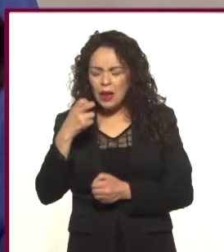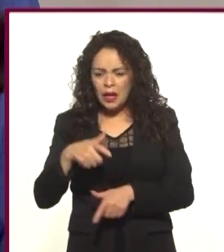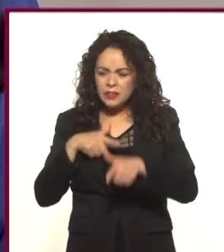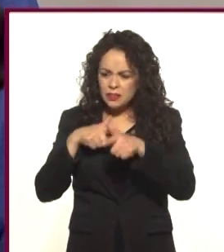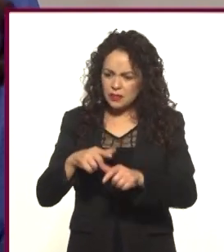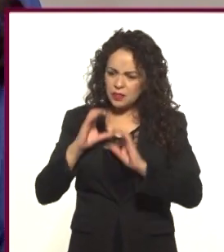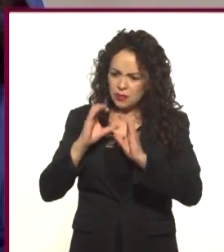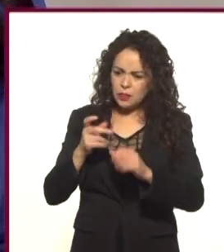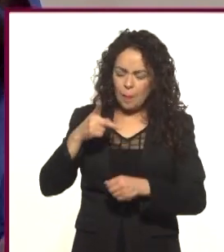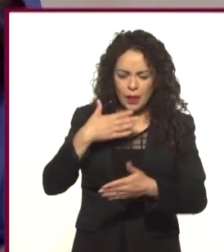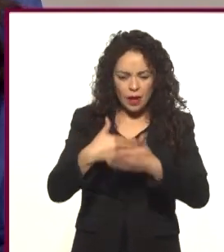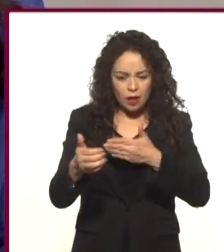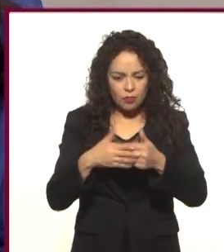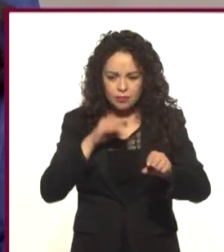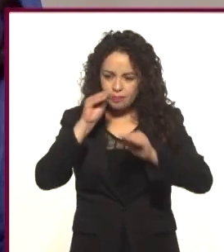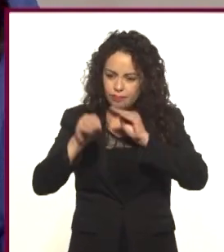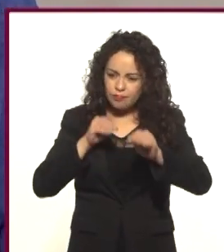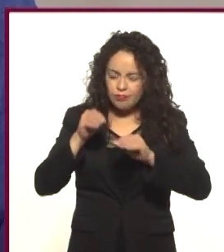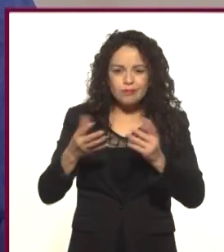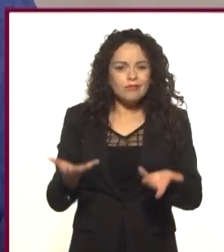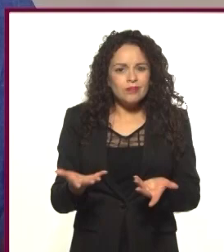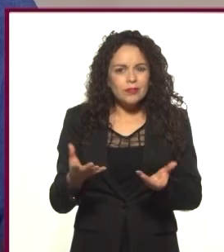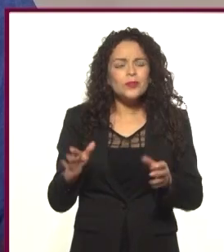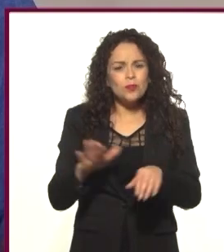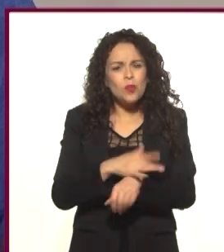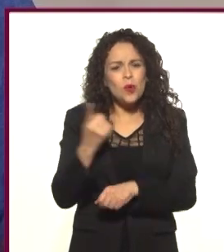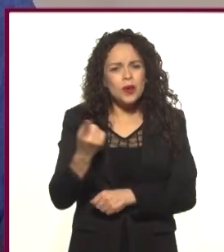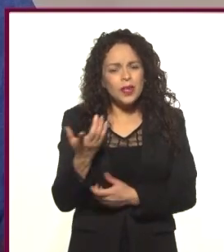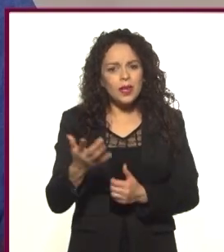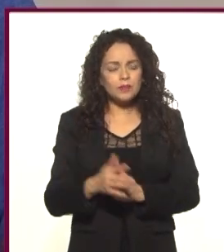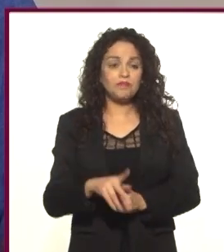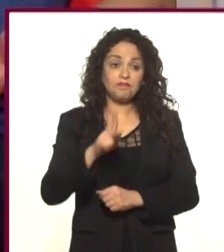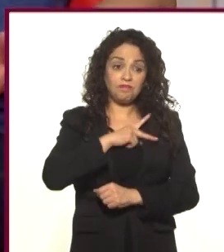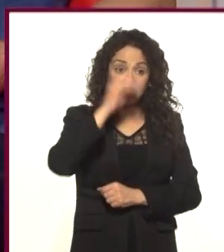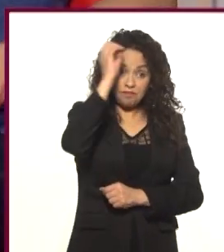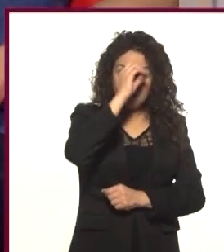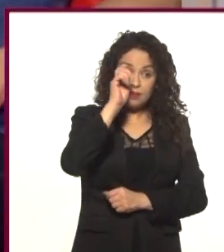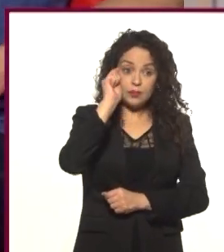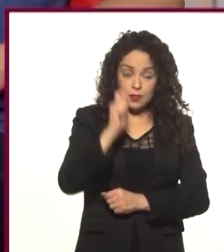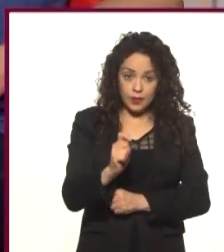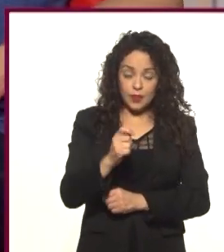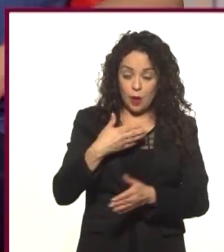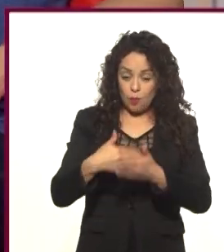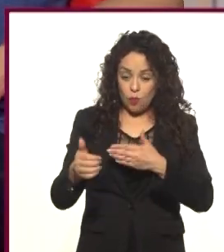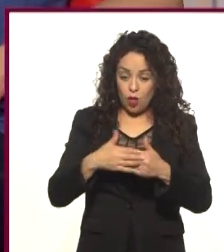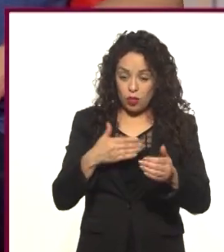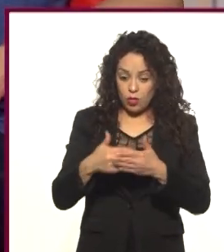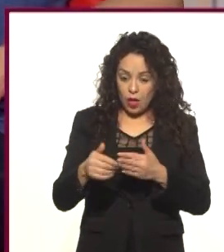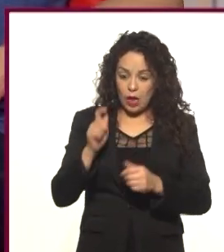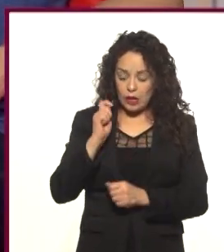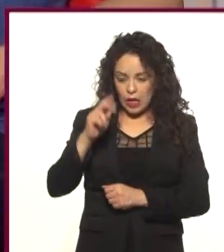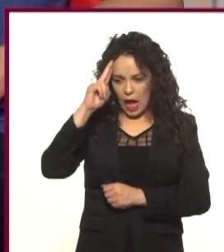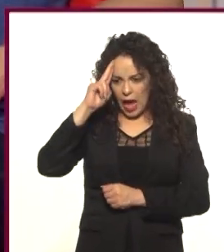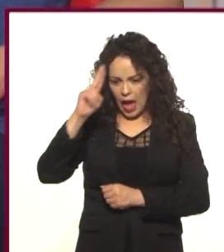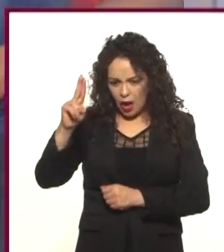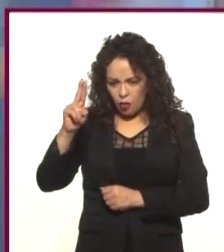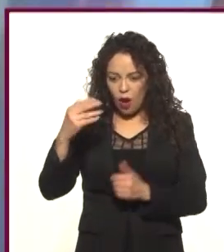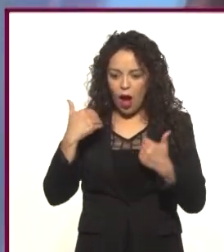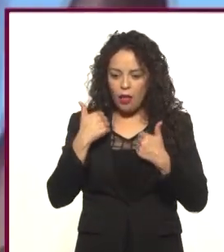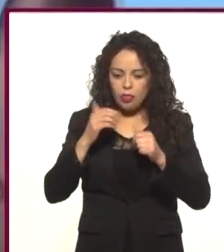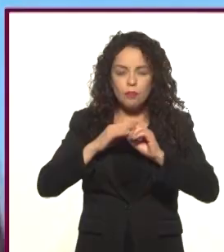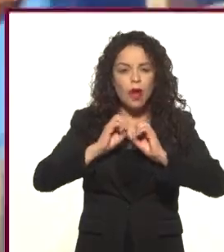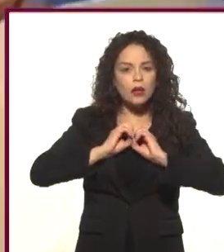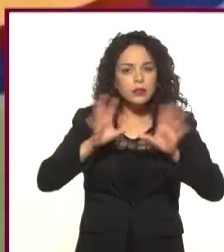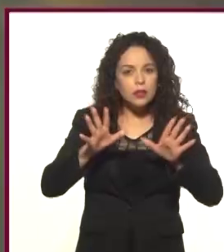esa parte, pero se modernicen, por decirlo de alguna manera. Creo que el arquetipo del héroe moderno puede ayudarnos a entender